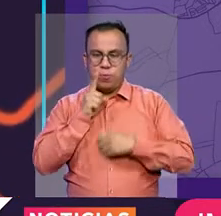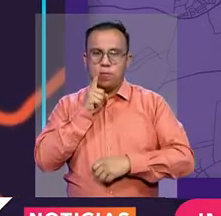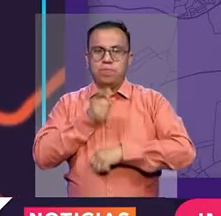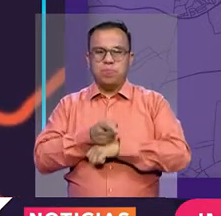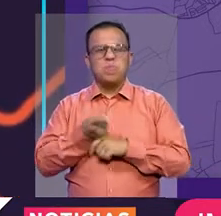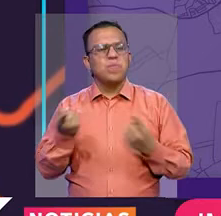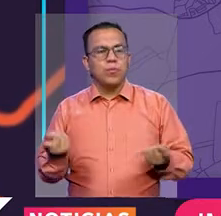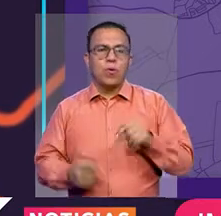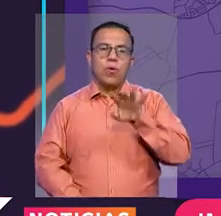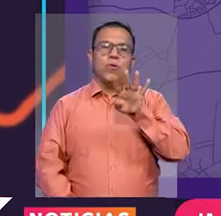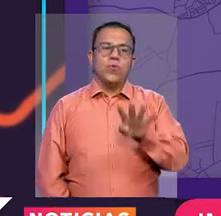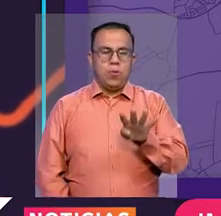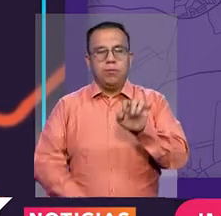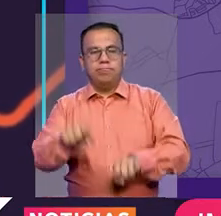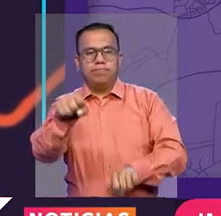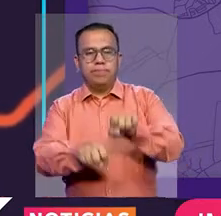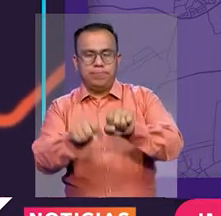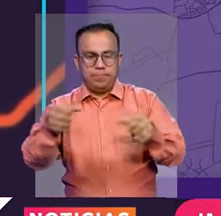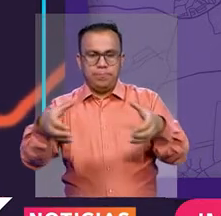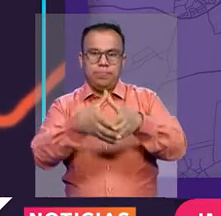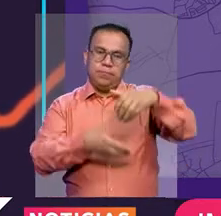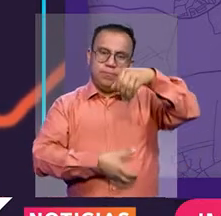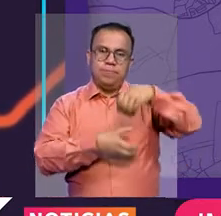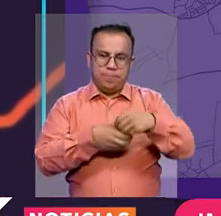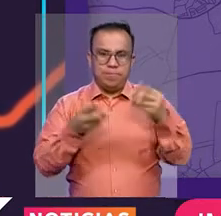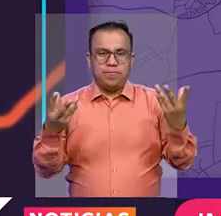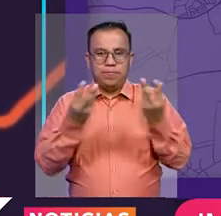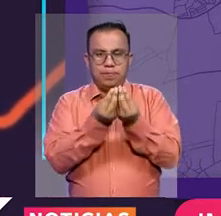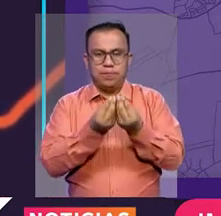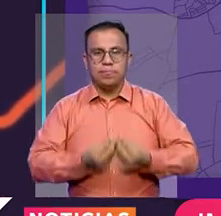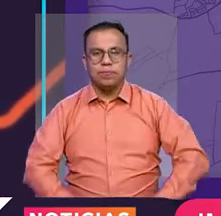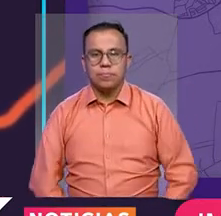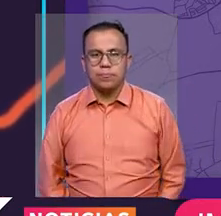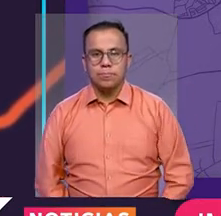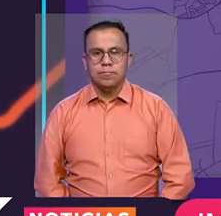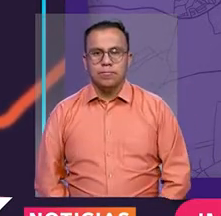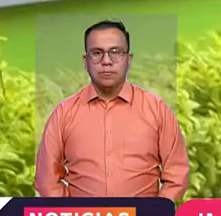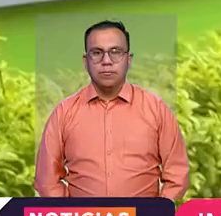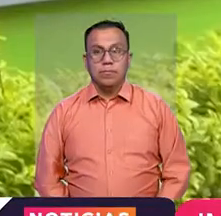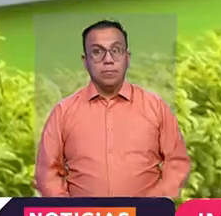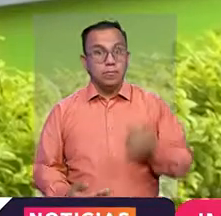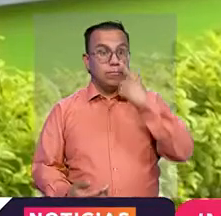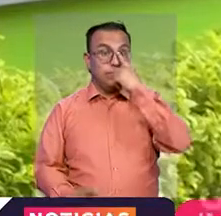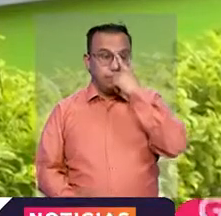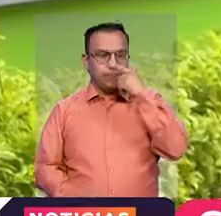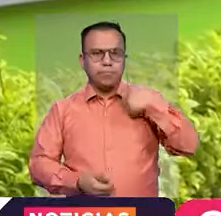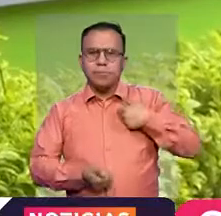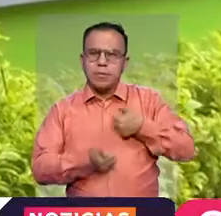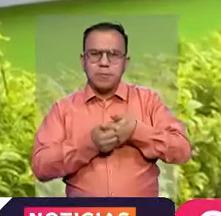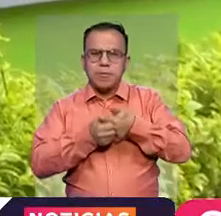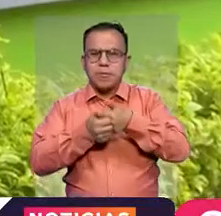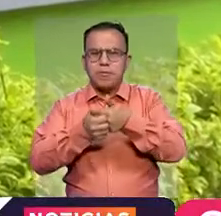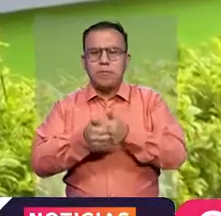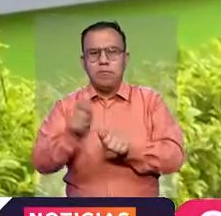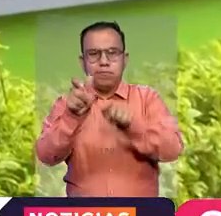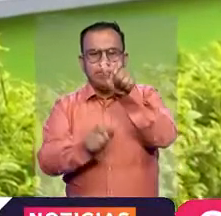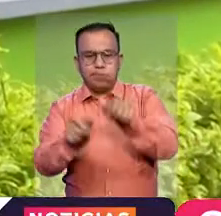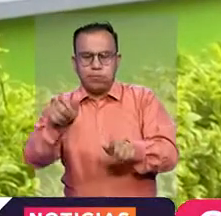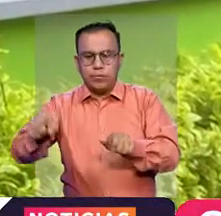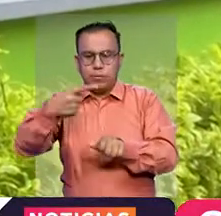cargos a 4 de los presuntos integrantes de esta banda ilegal. Realizaban los seguimientos a personas